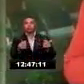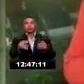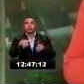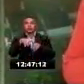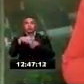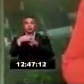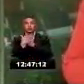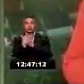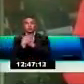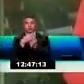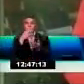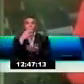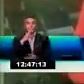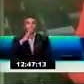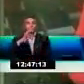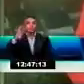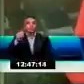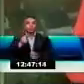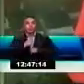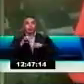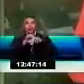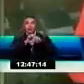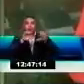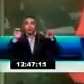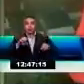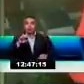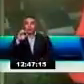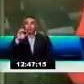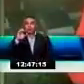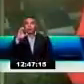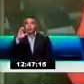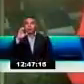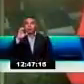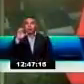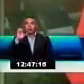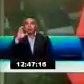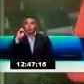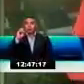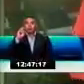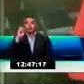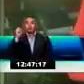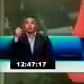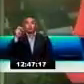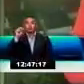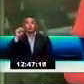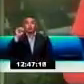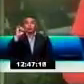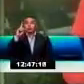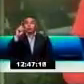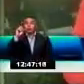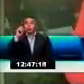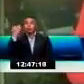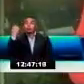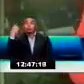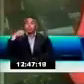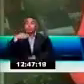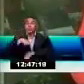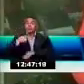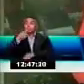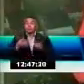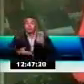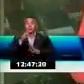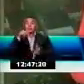del músico y dueño de la empresa eco sonido alonso guerrero ullauri recordemos que hace unos minutos fue